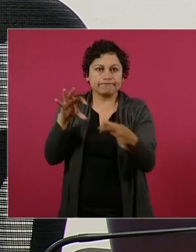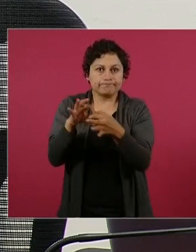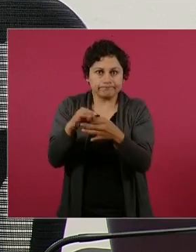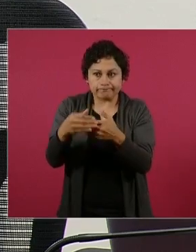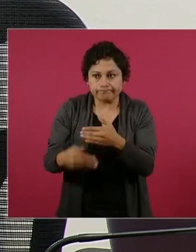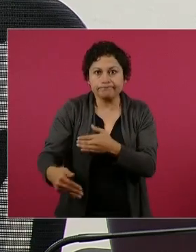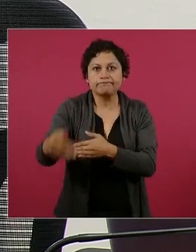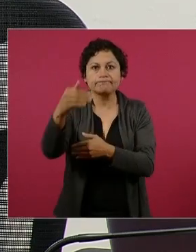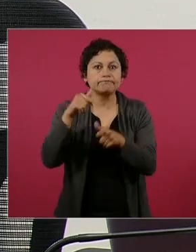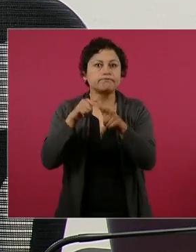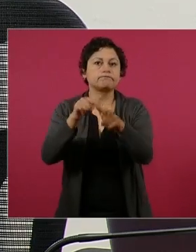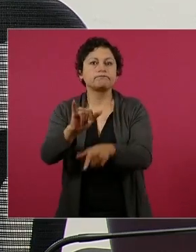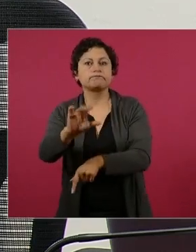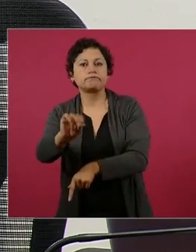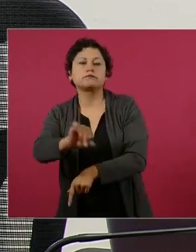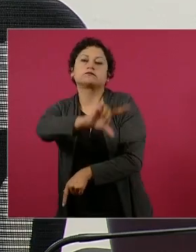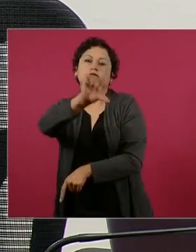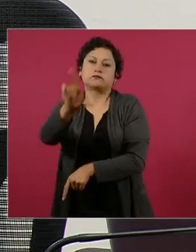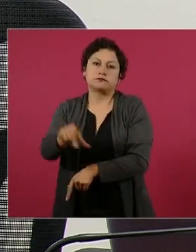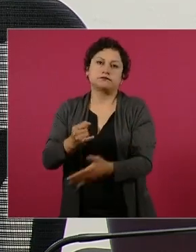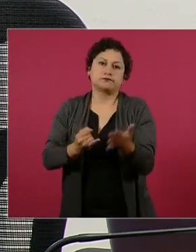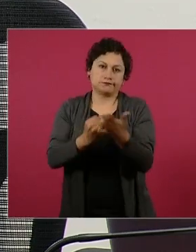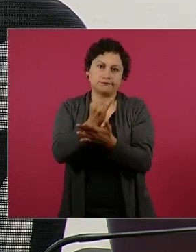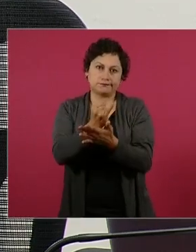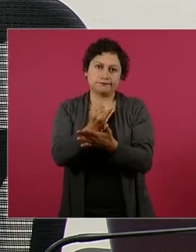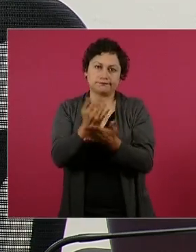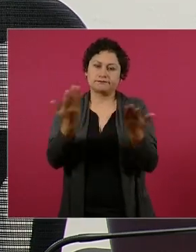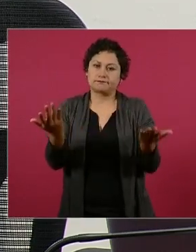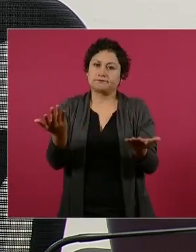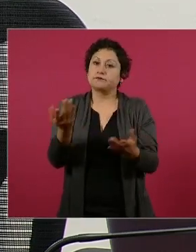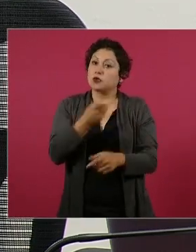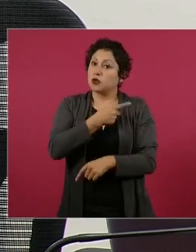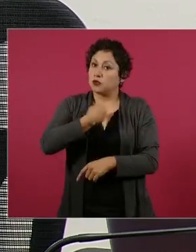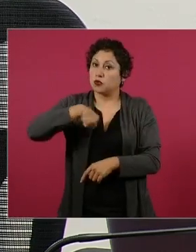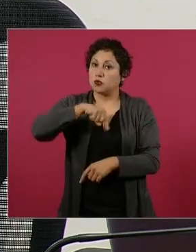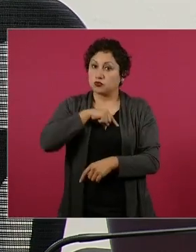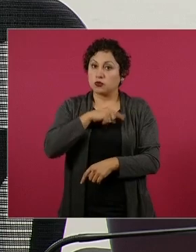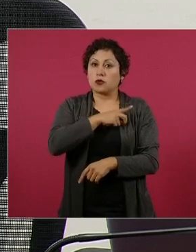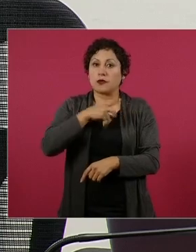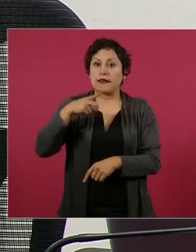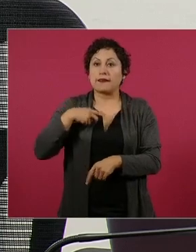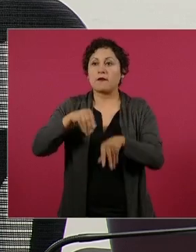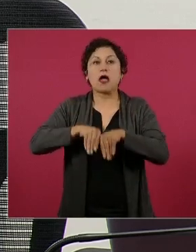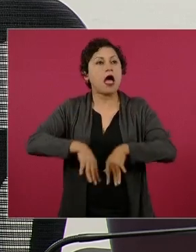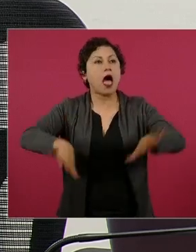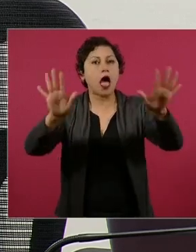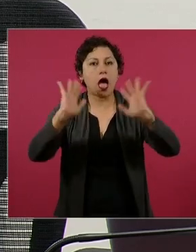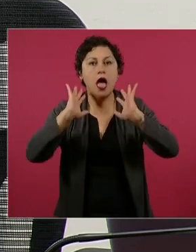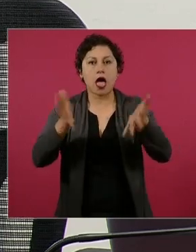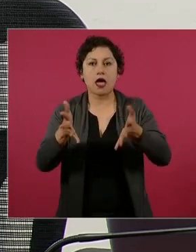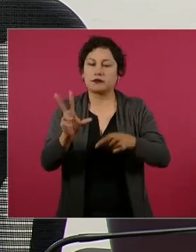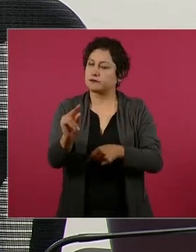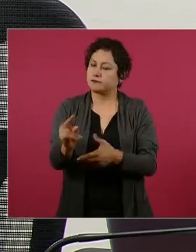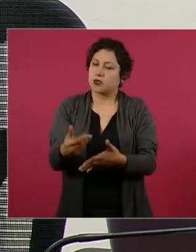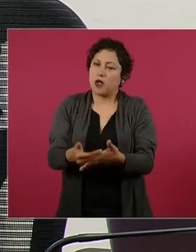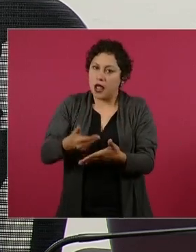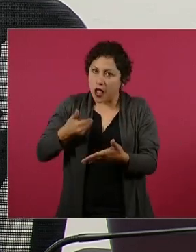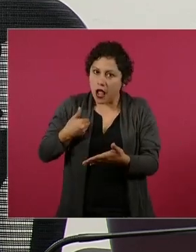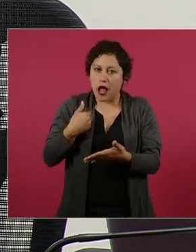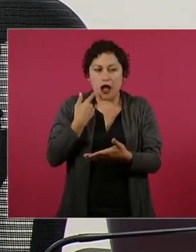estar 100% seguros de que tiene que ser un sistema para alertar a la población, para ayudarlos,